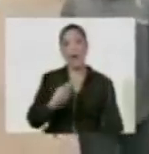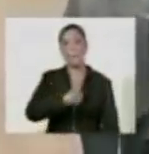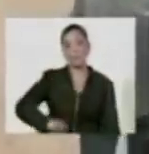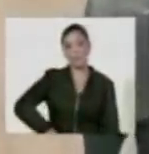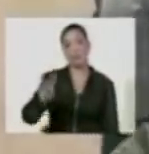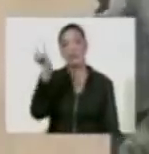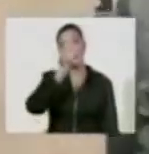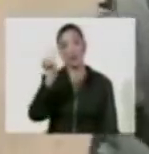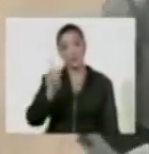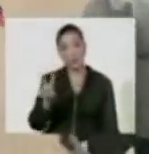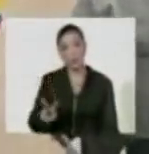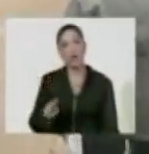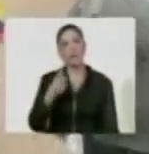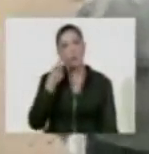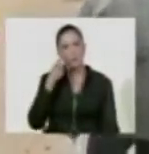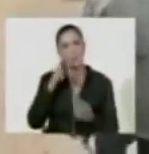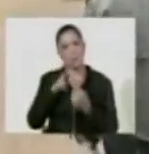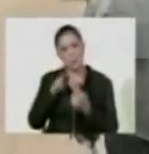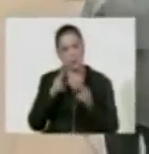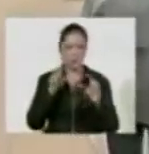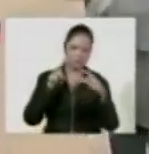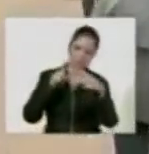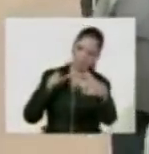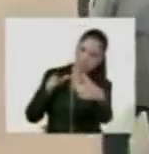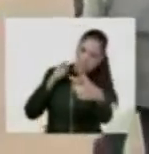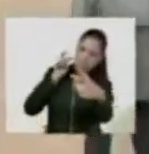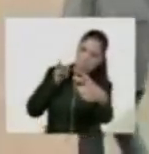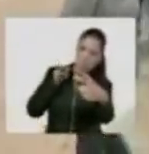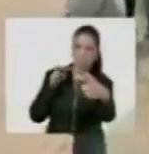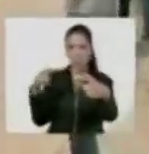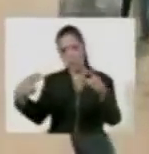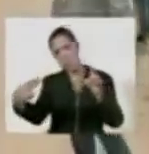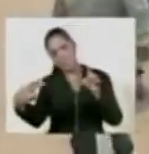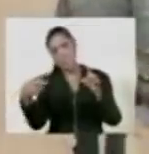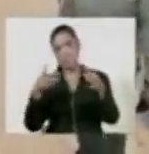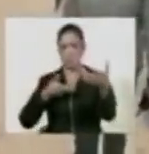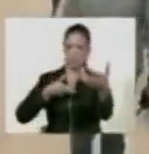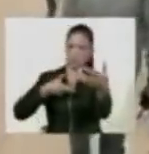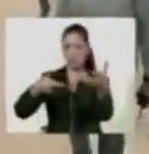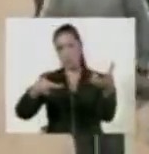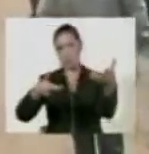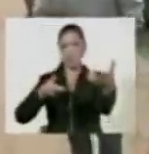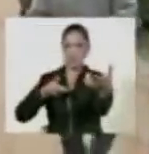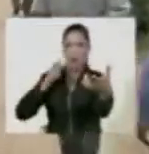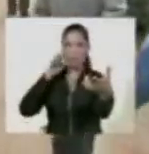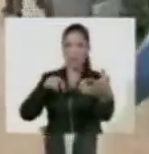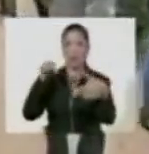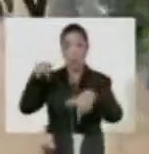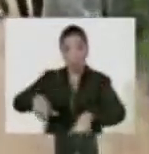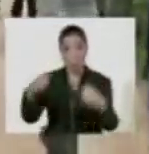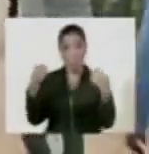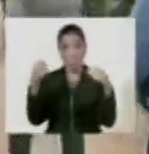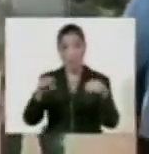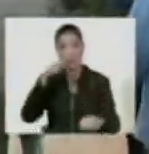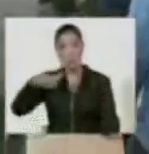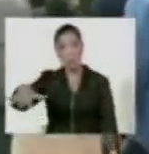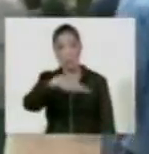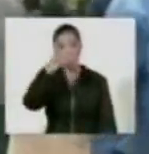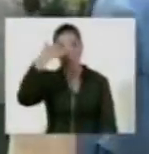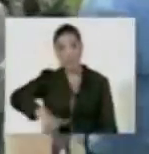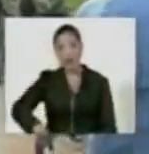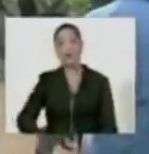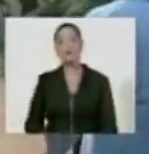venezolano reconoce parte del armamento en este despliegue cívico-militar en el que el pueblo